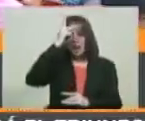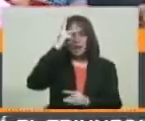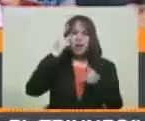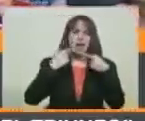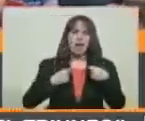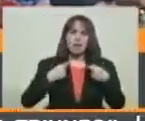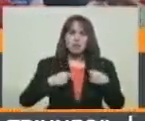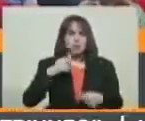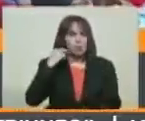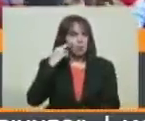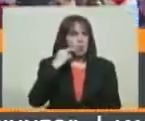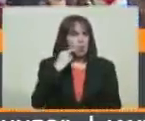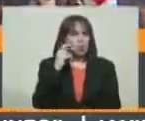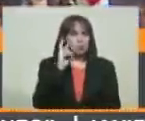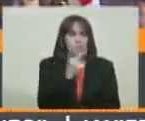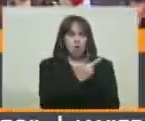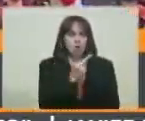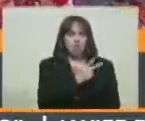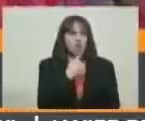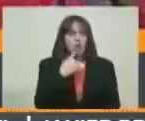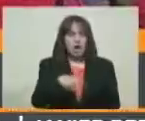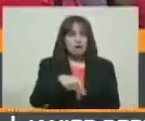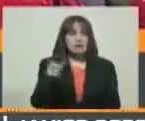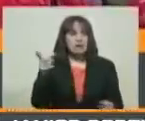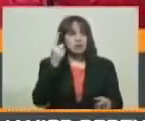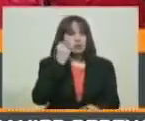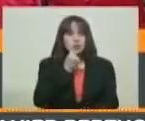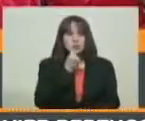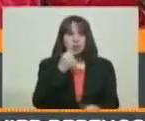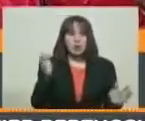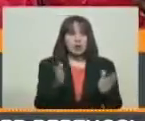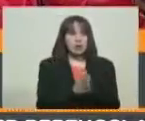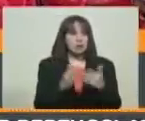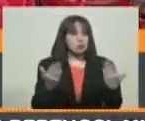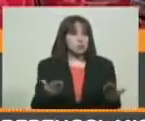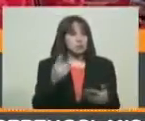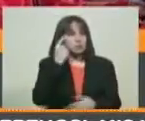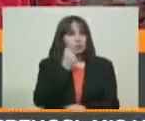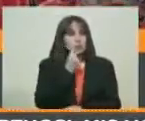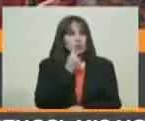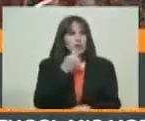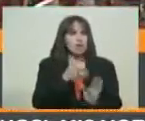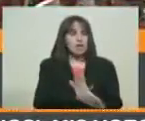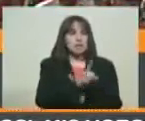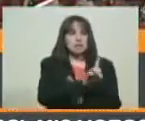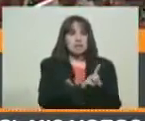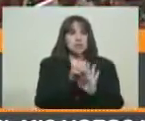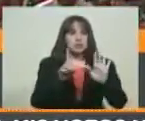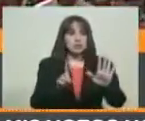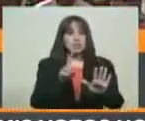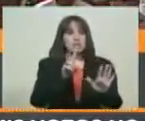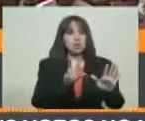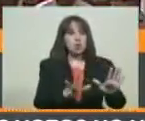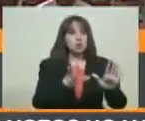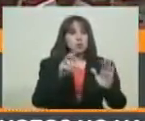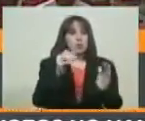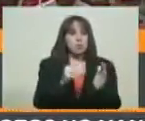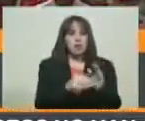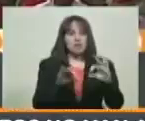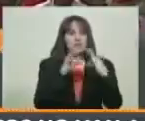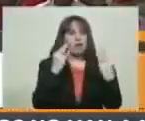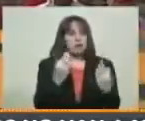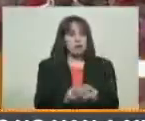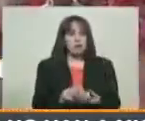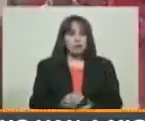compañero, en el Estado Sucre estamos protegiendo 168 mil